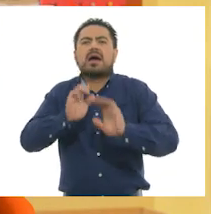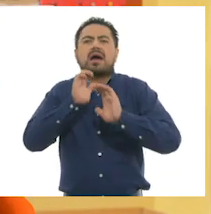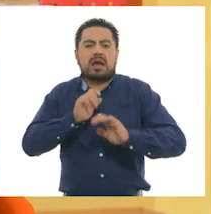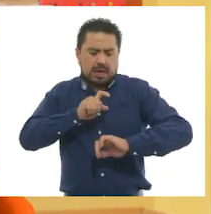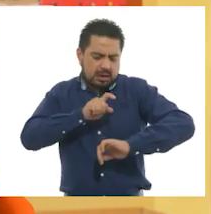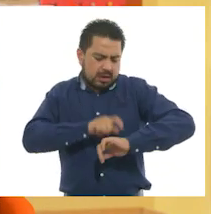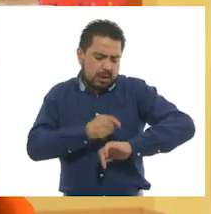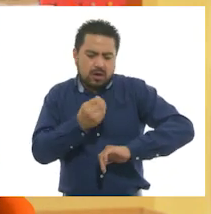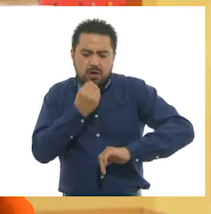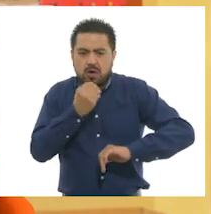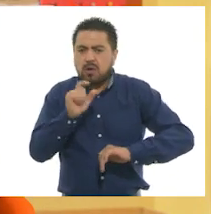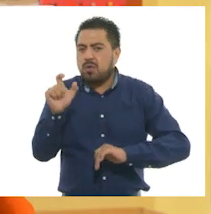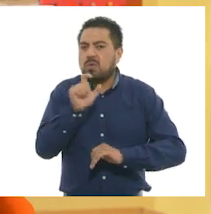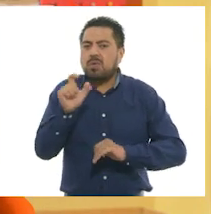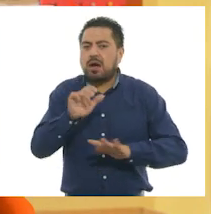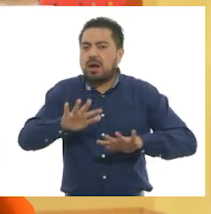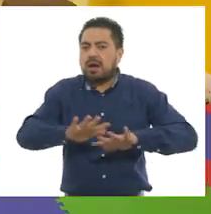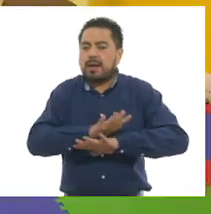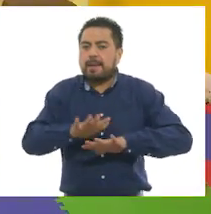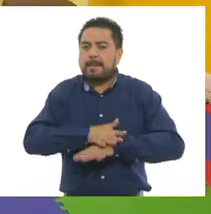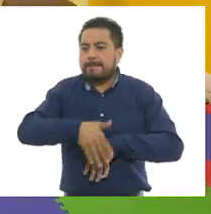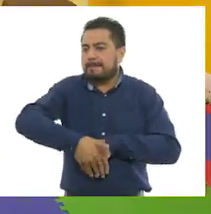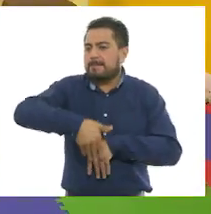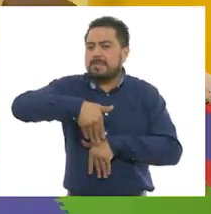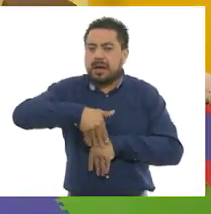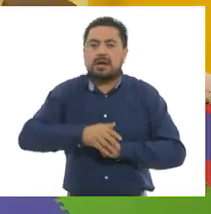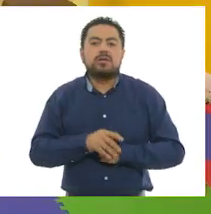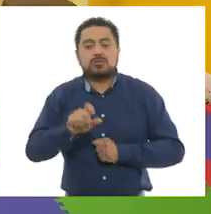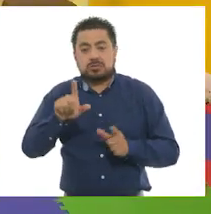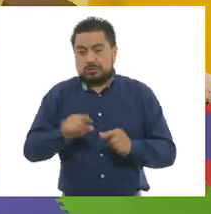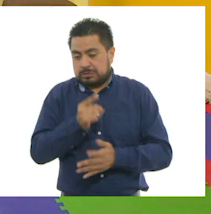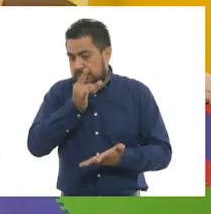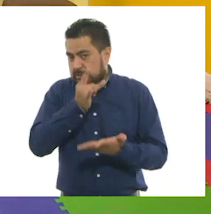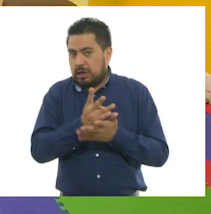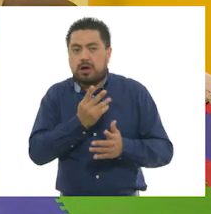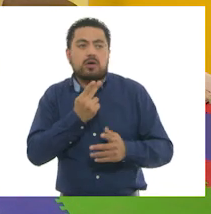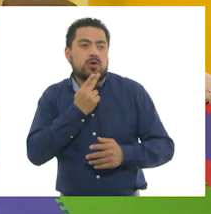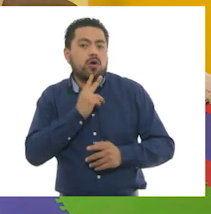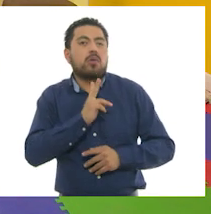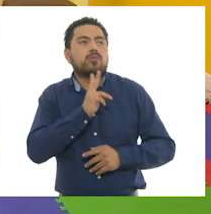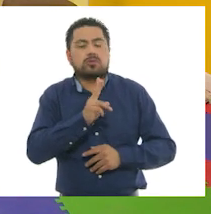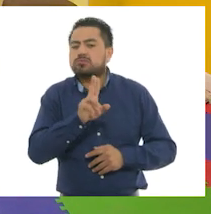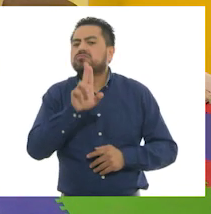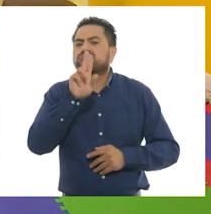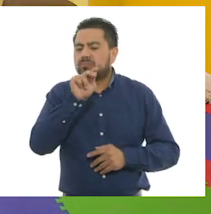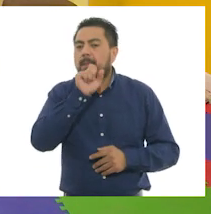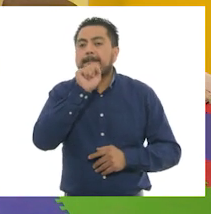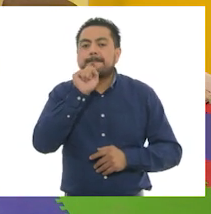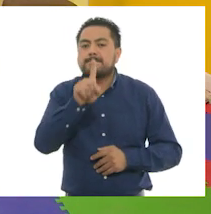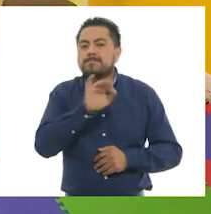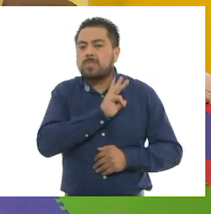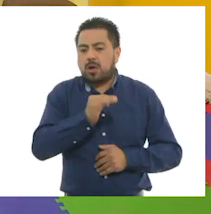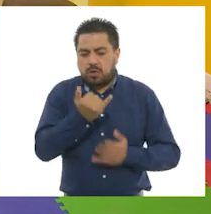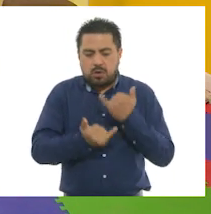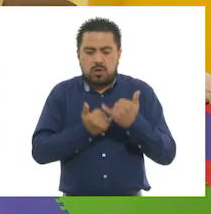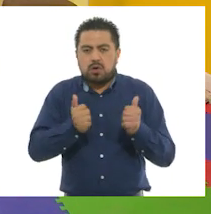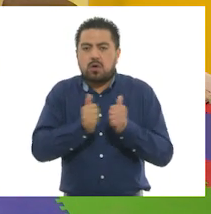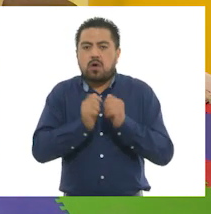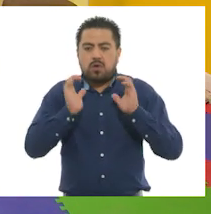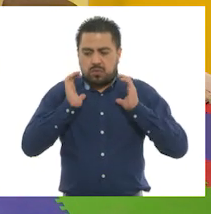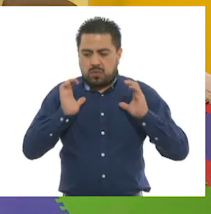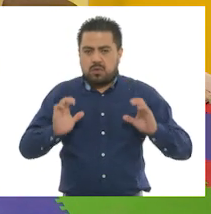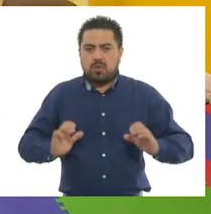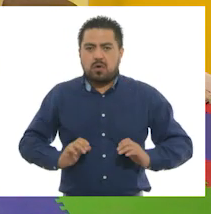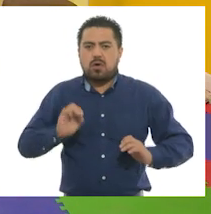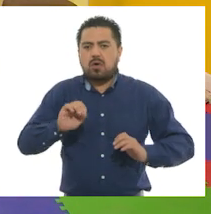de la comida o el momento del cambio del pañal. Y no solo podemos utilizar nuestra voz, también podemos jugar con nuestro cuerpo